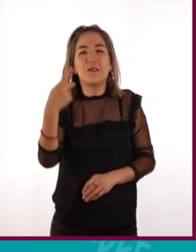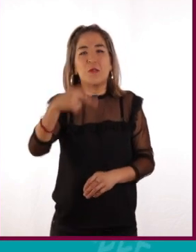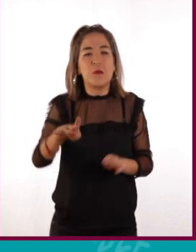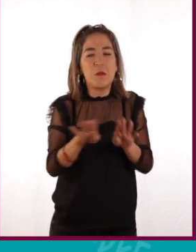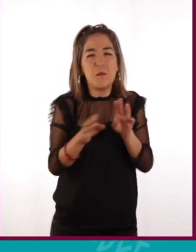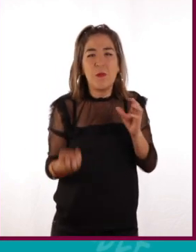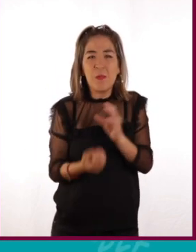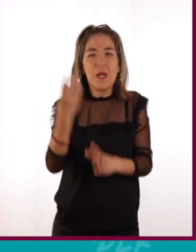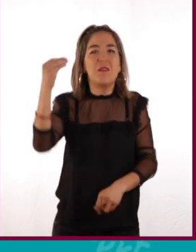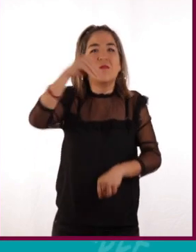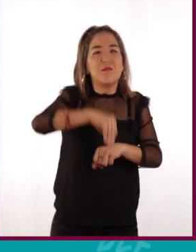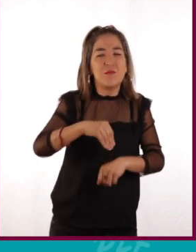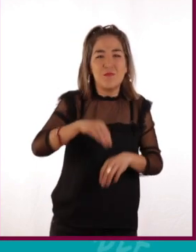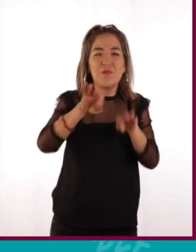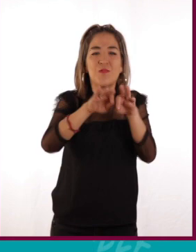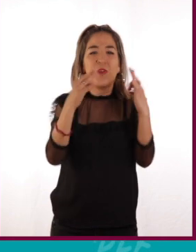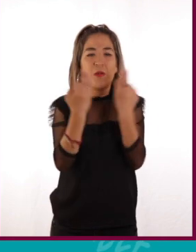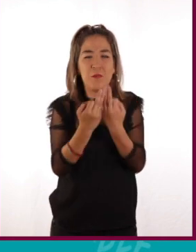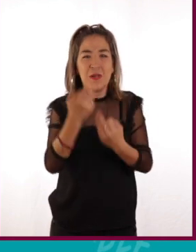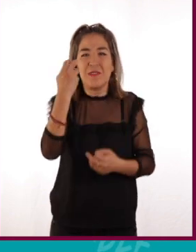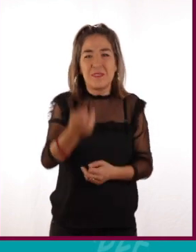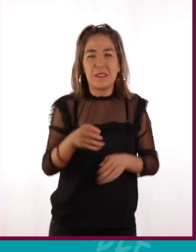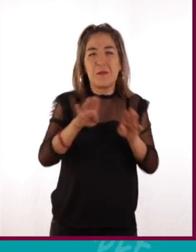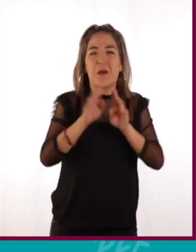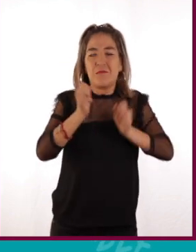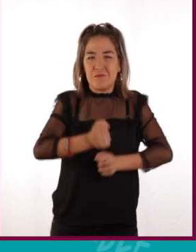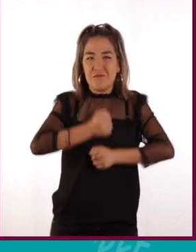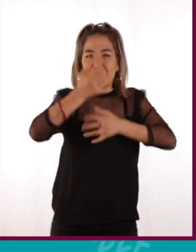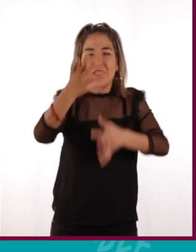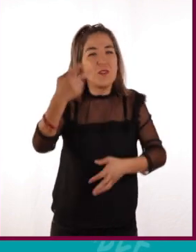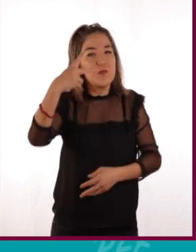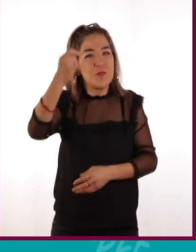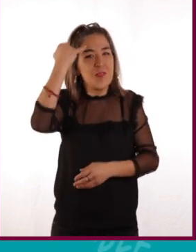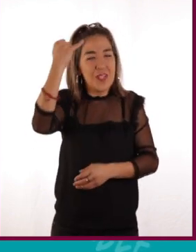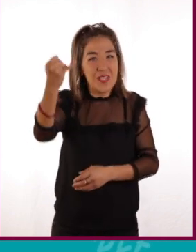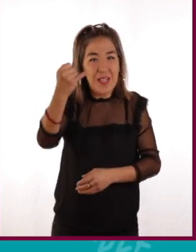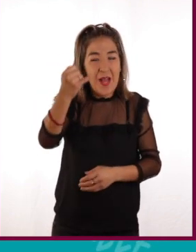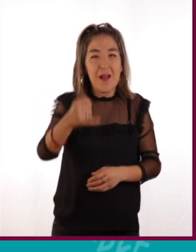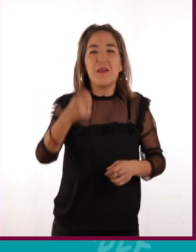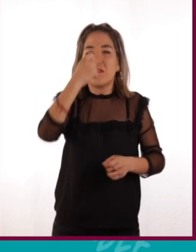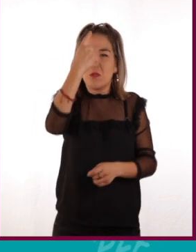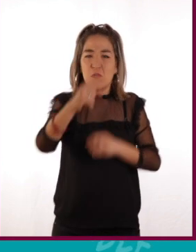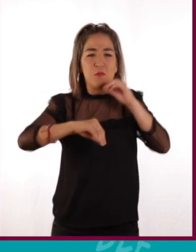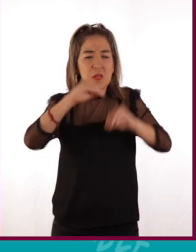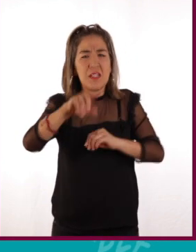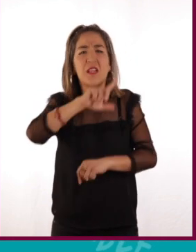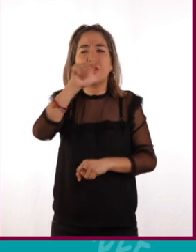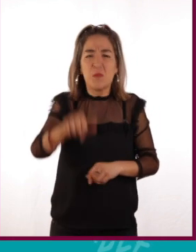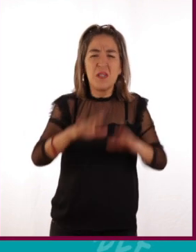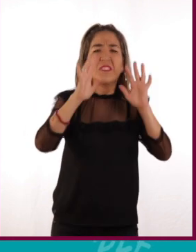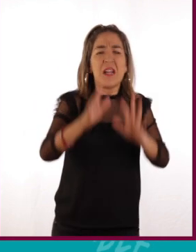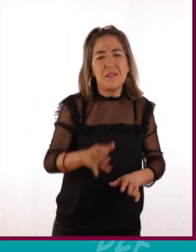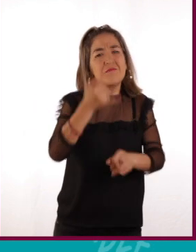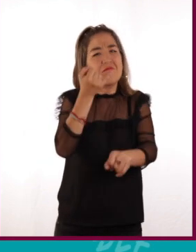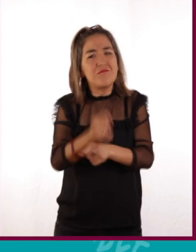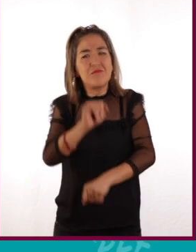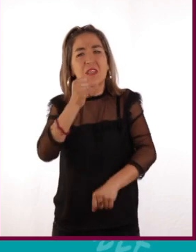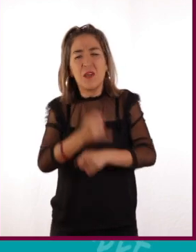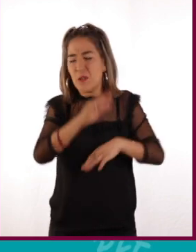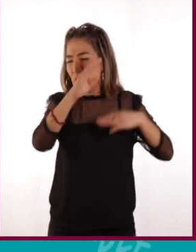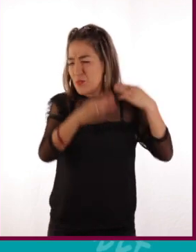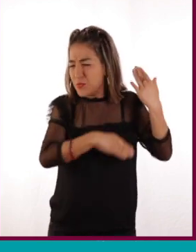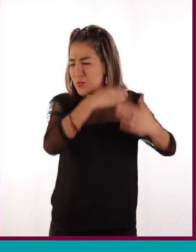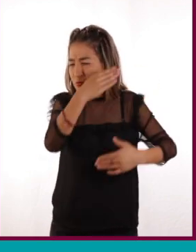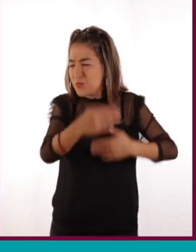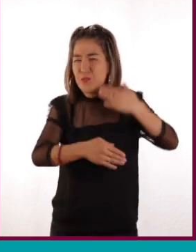que generan la fundamentación de nuevas corrientes y de nuevas formas de expresión. Y estas se van decantando